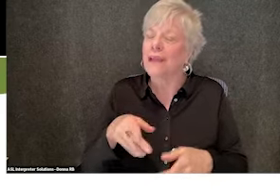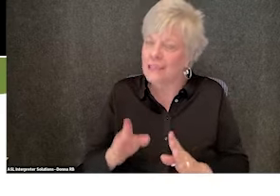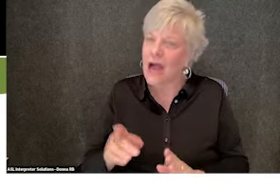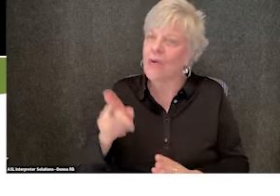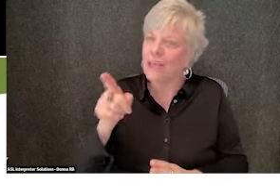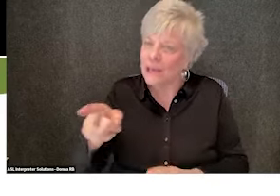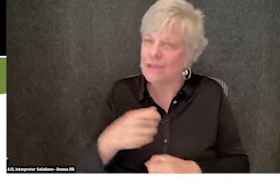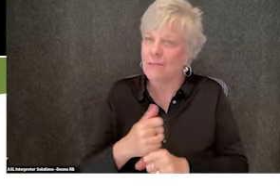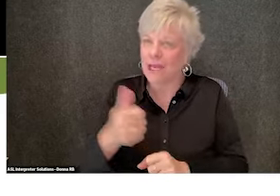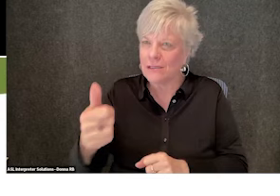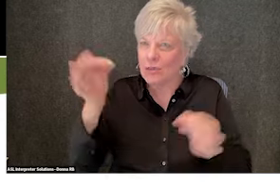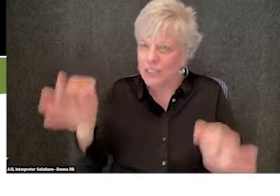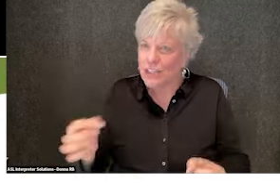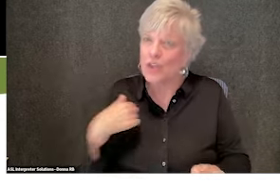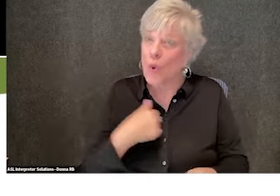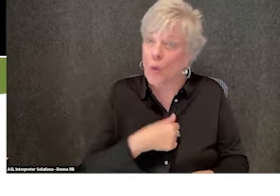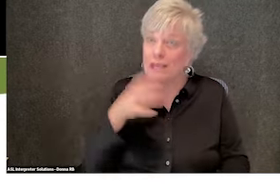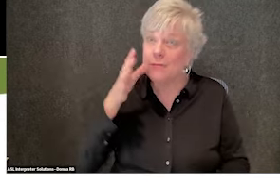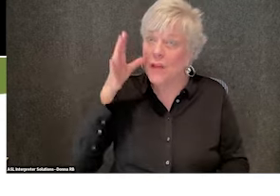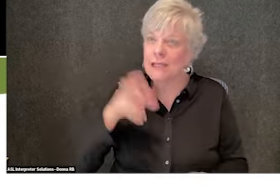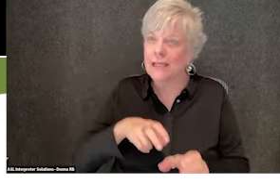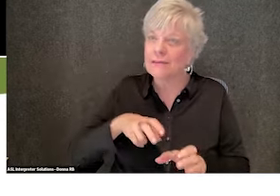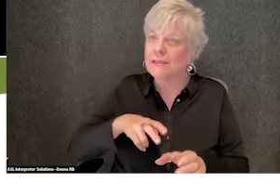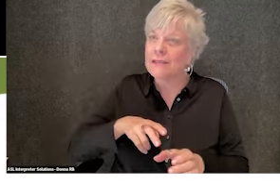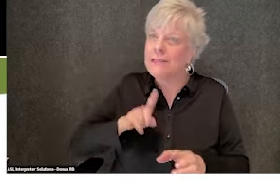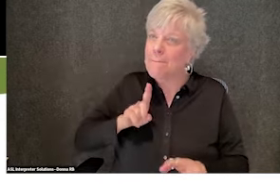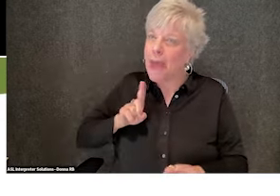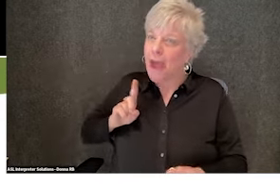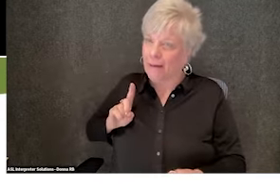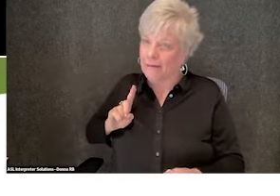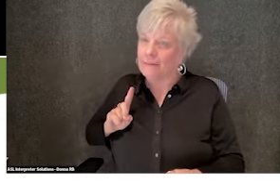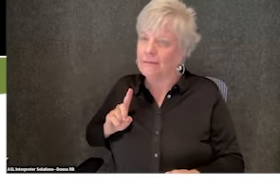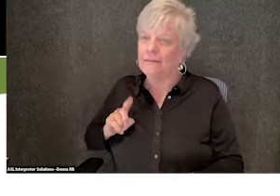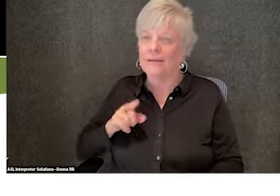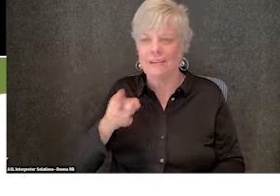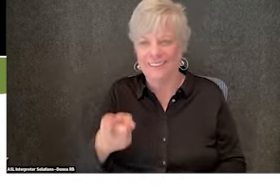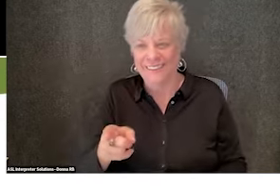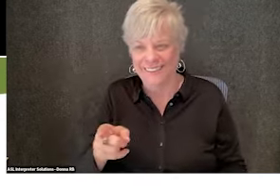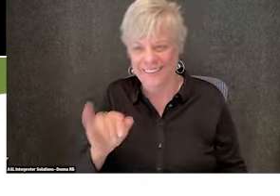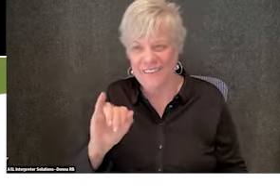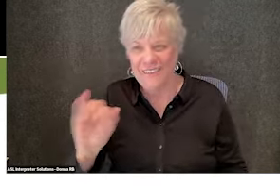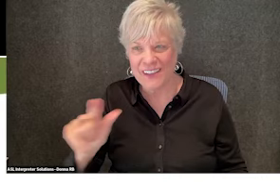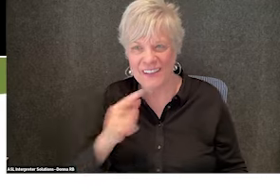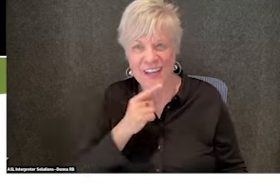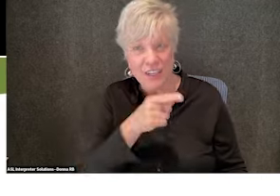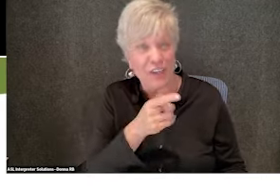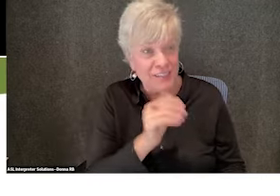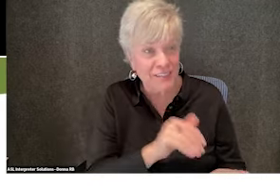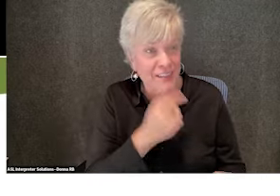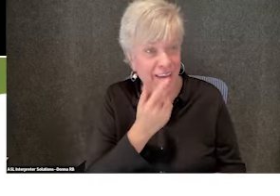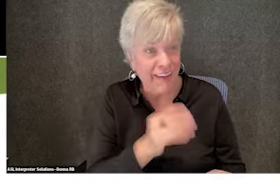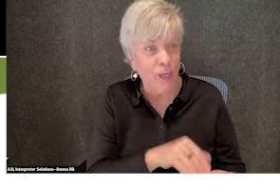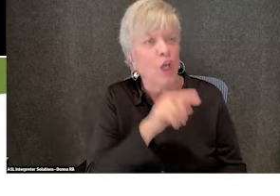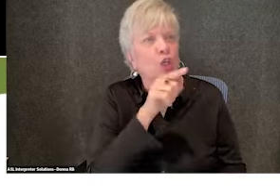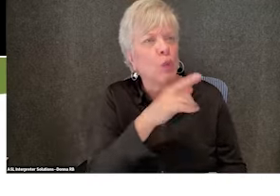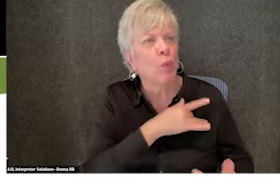sea, no es algo que desaparece en nuestra casa. Uno dice, cuando uno se va, uno dice, yo siempre digo,